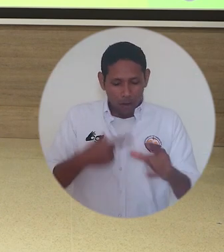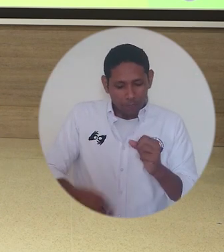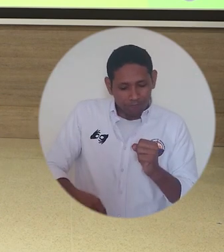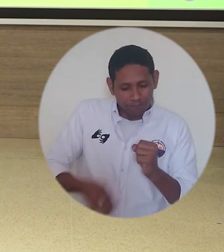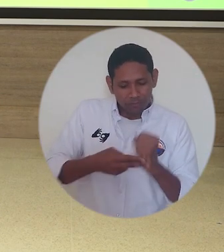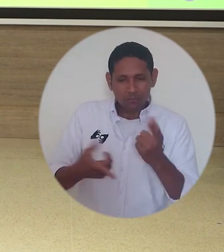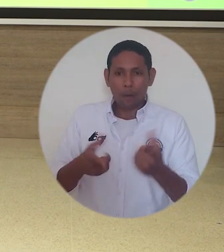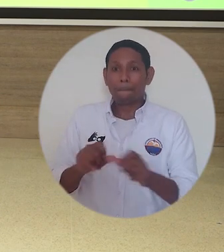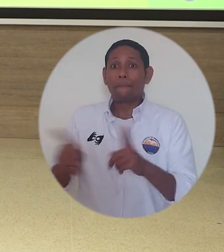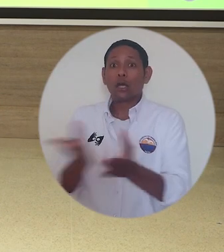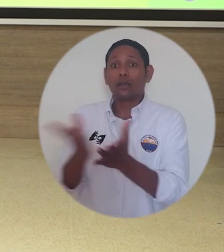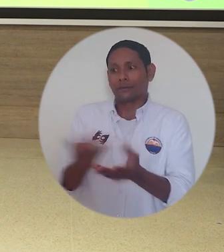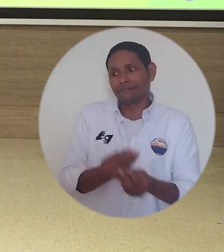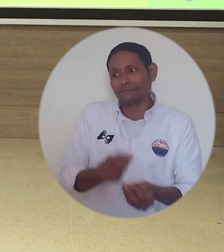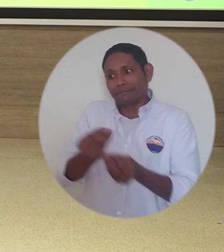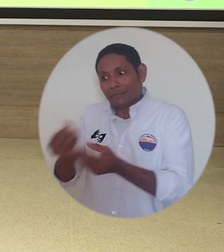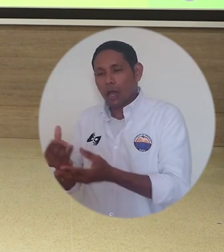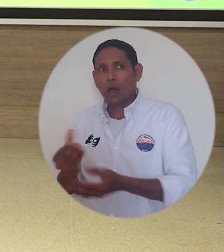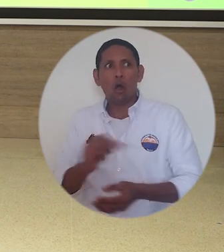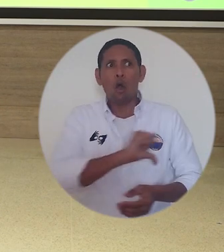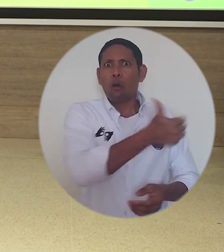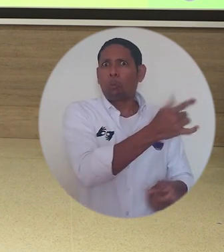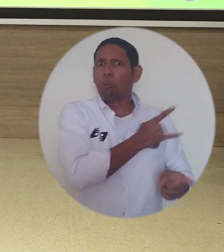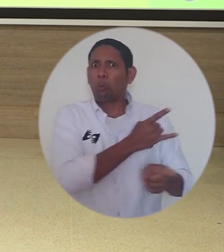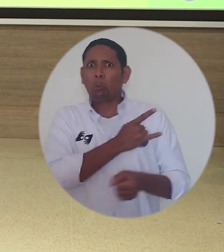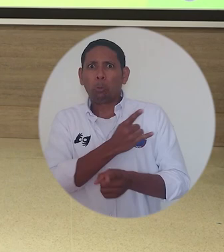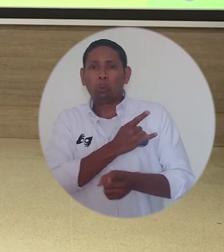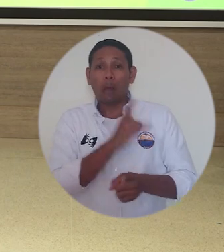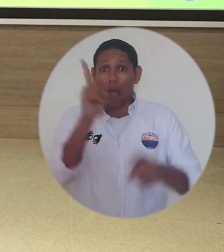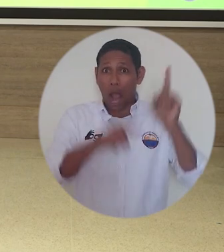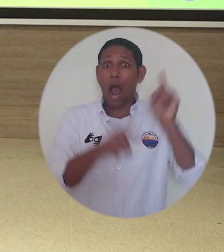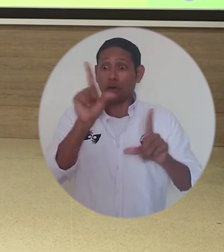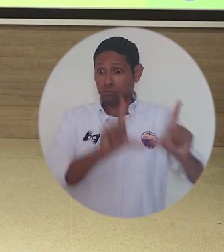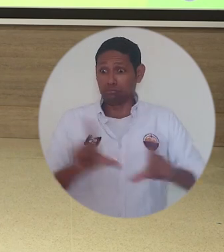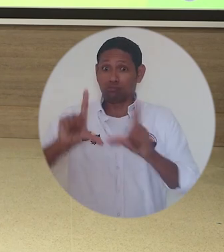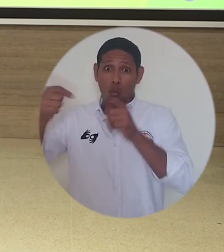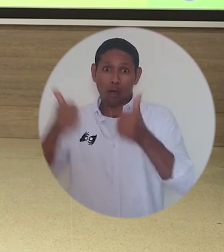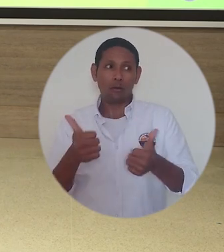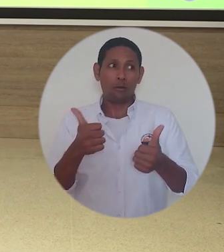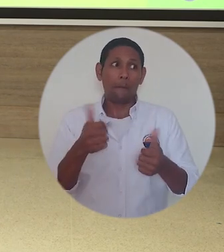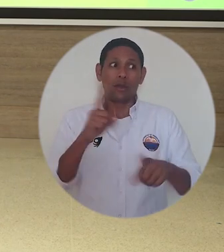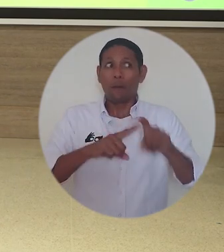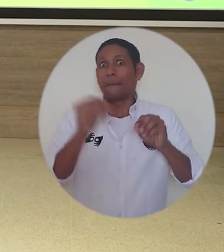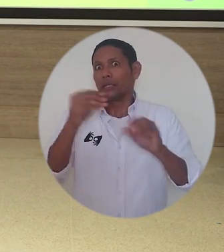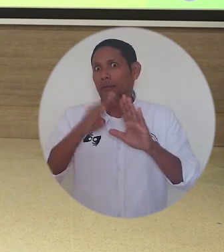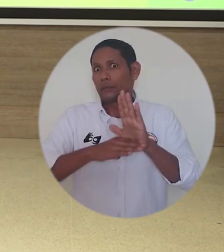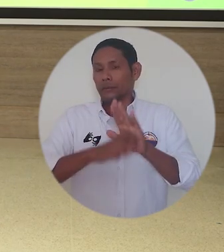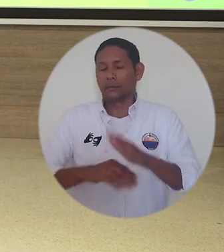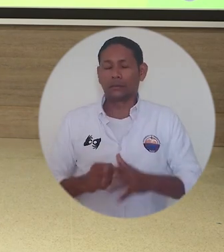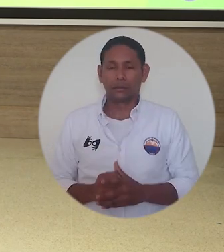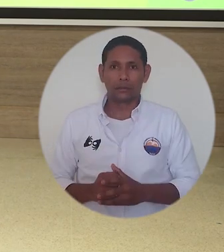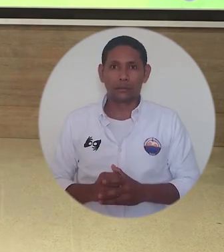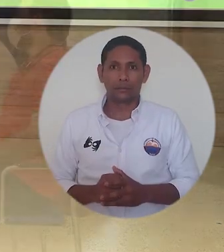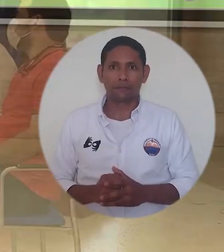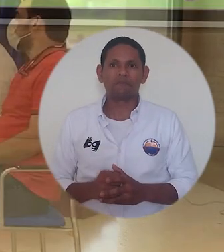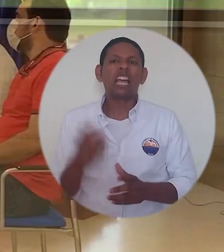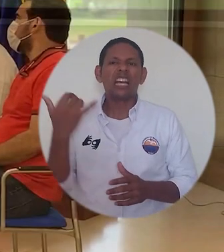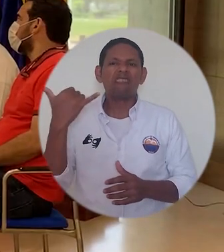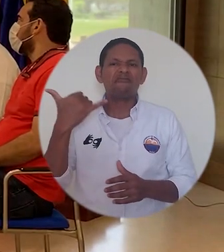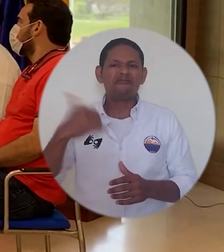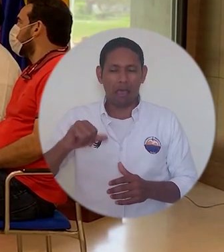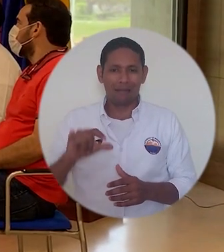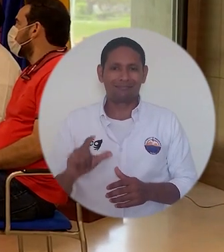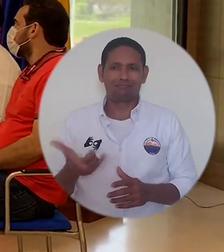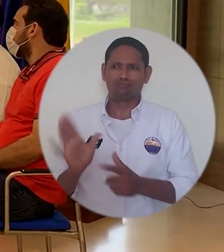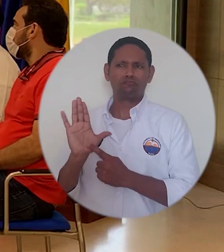al estudiante. Básicamente, y eso no le está haciendo ninguna universidad. Los posgrados son de muy buen nivel, con muy buenos profesores, pero también son mucho más económicos. Durante